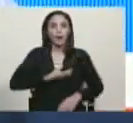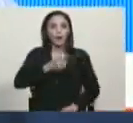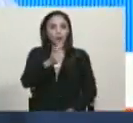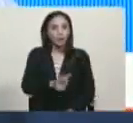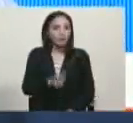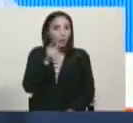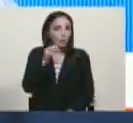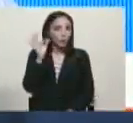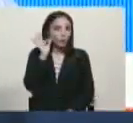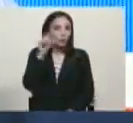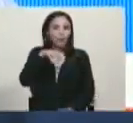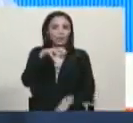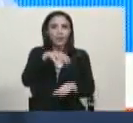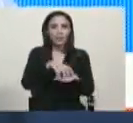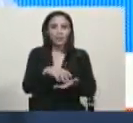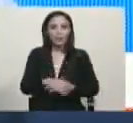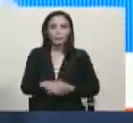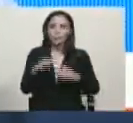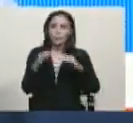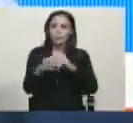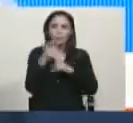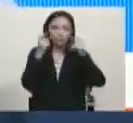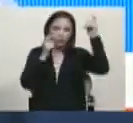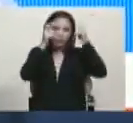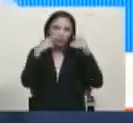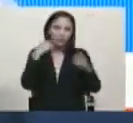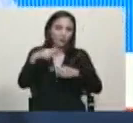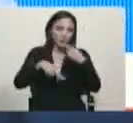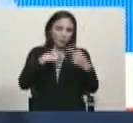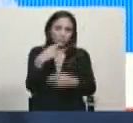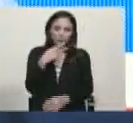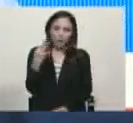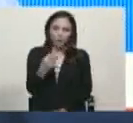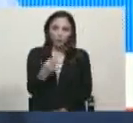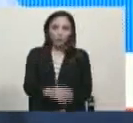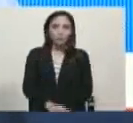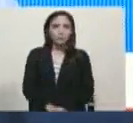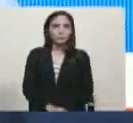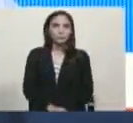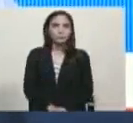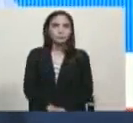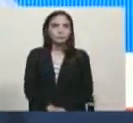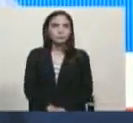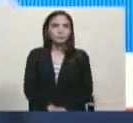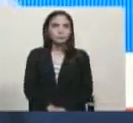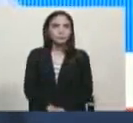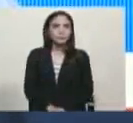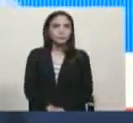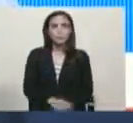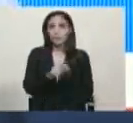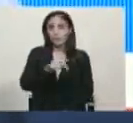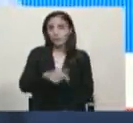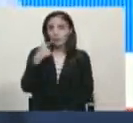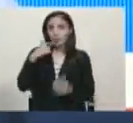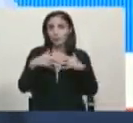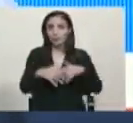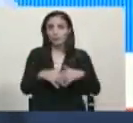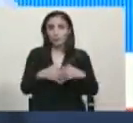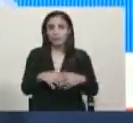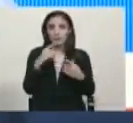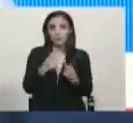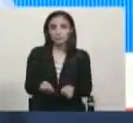alcaldesas, bolivarianos, chavistas, revolucionarias. Bueno, estamos aquí en esta empresa recuperada por